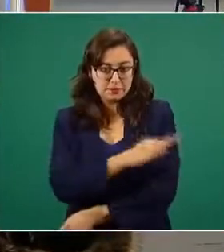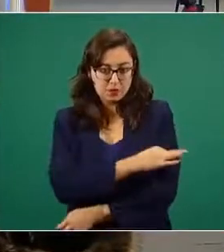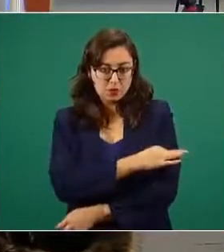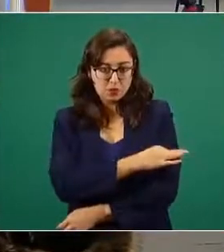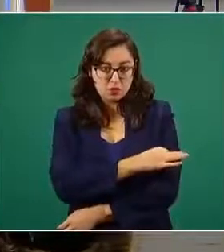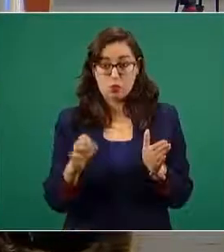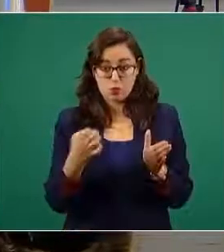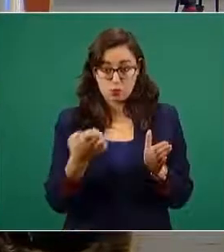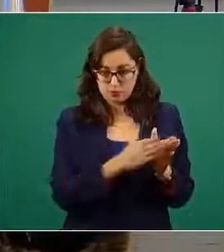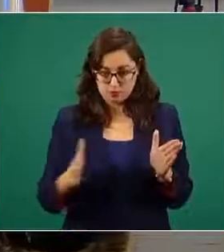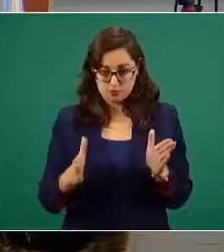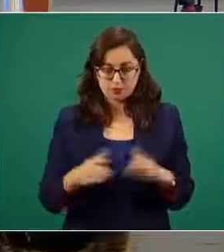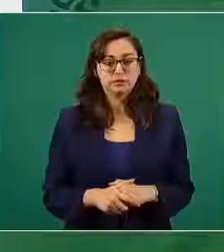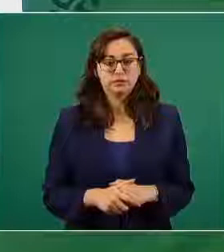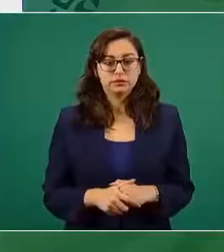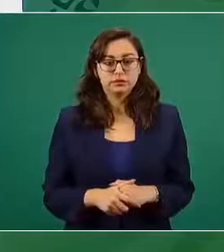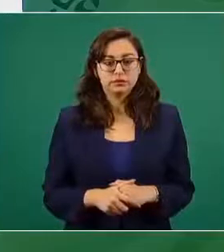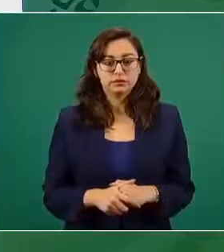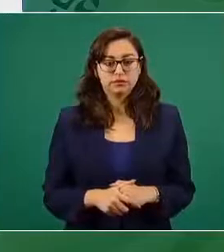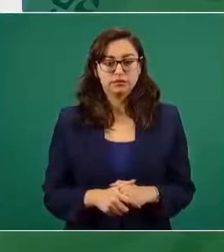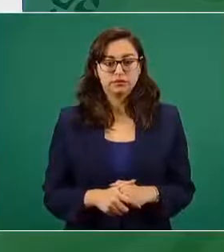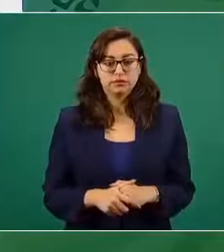para finales de enero. Nosotros pensamos